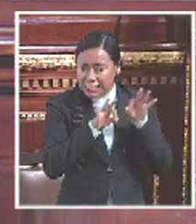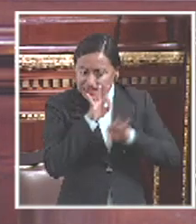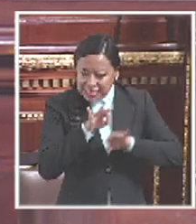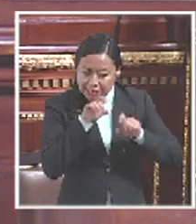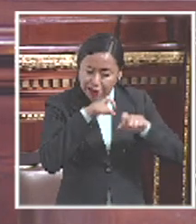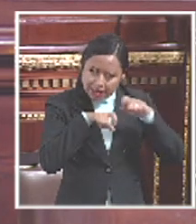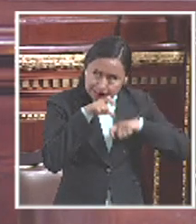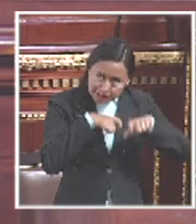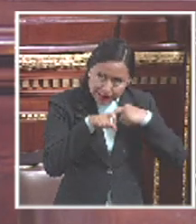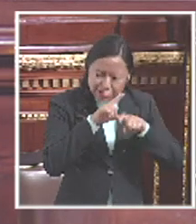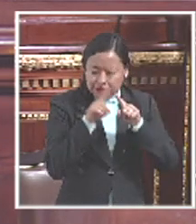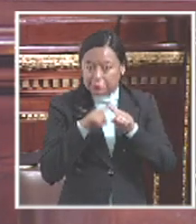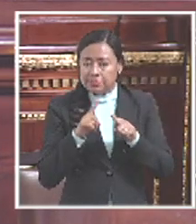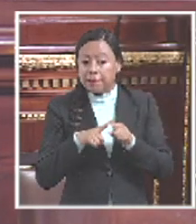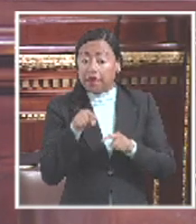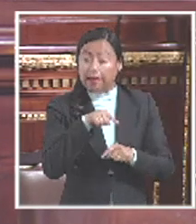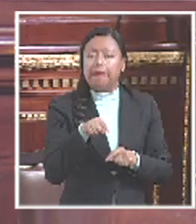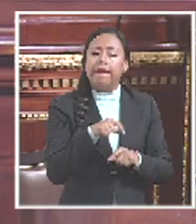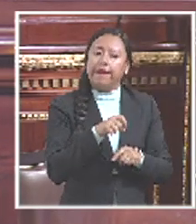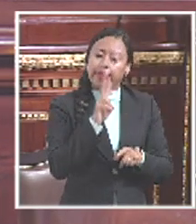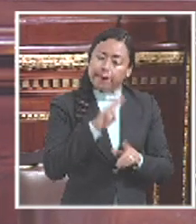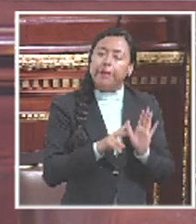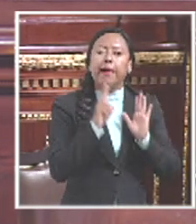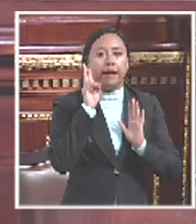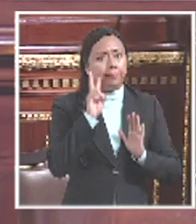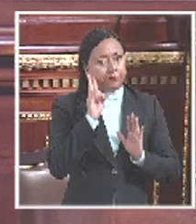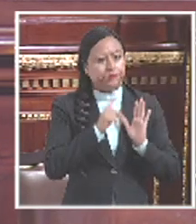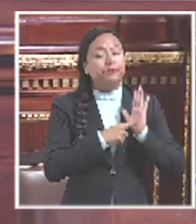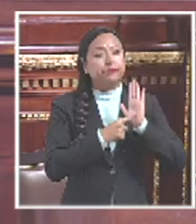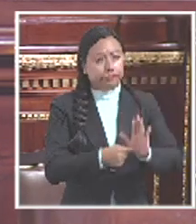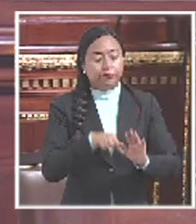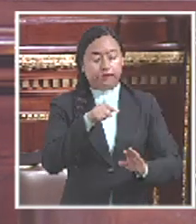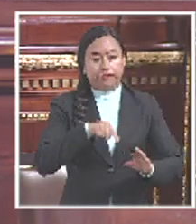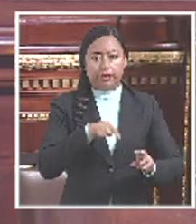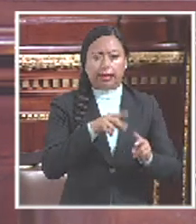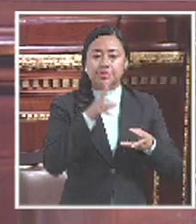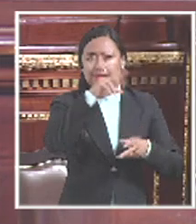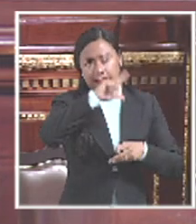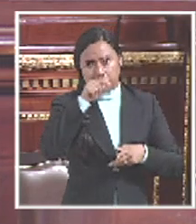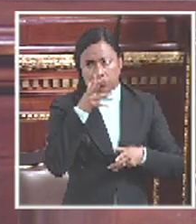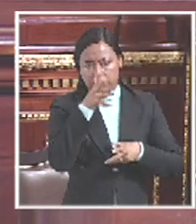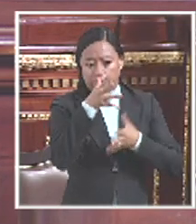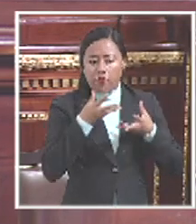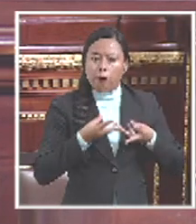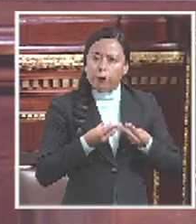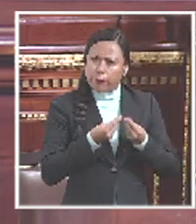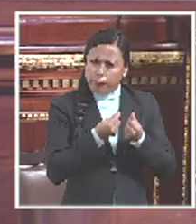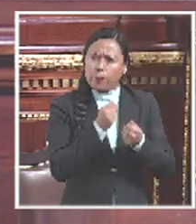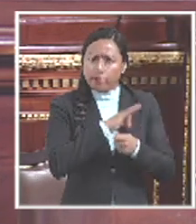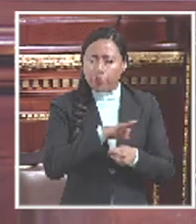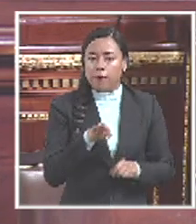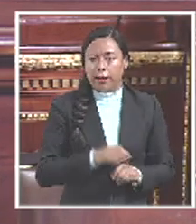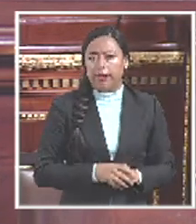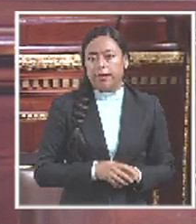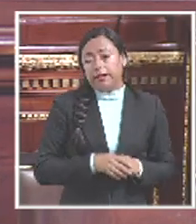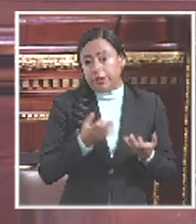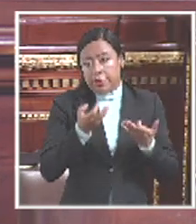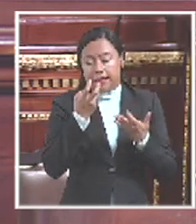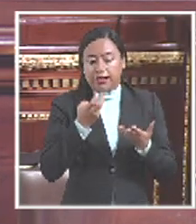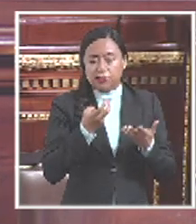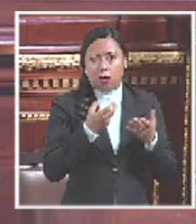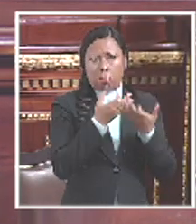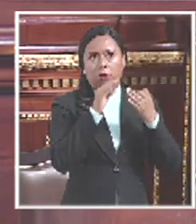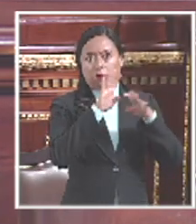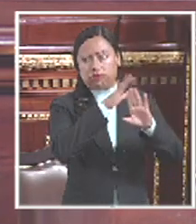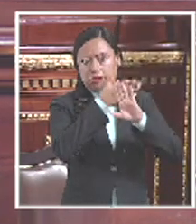son biodegradables y que pues todo ello contribuirá a reducir eficazmente el impacto ambiental. Esos son los dos puntos que